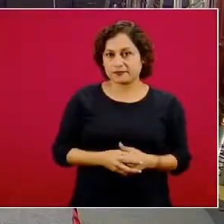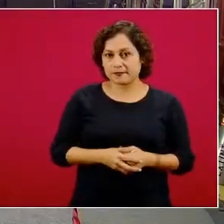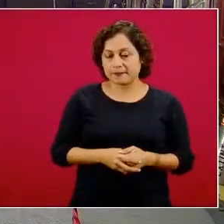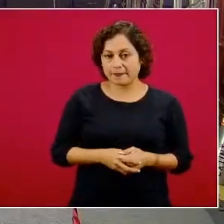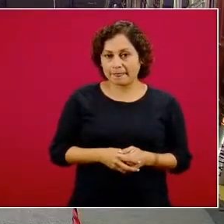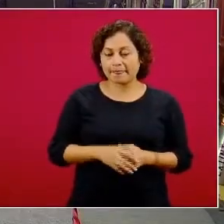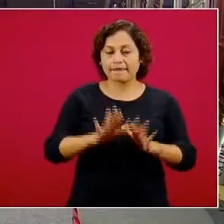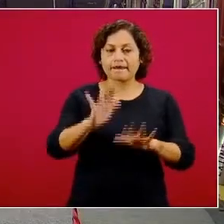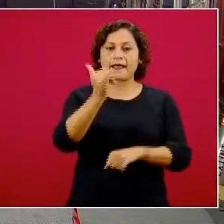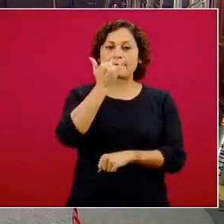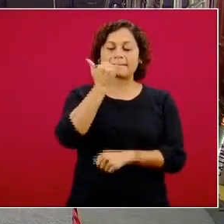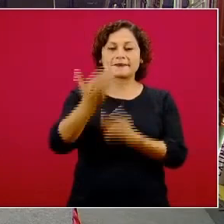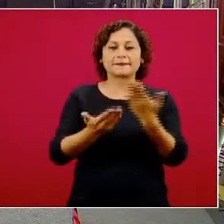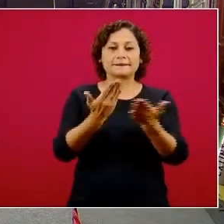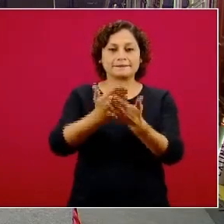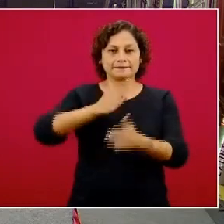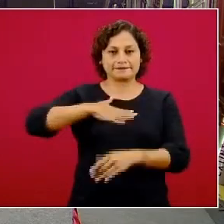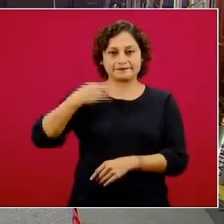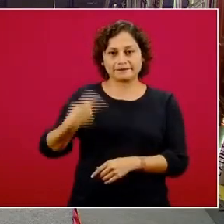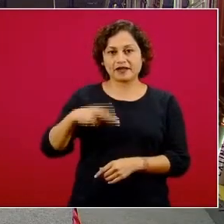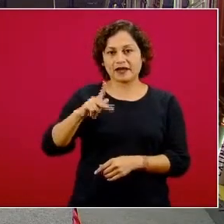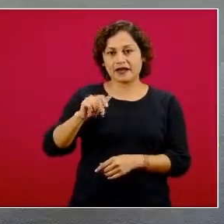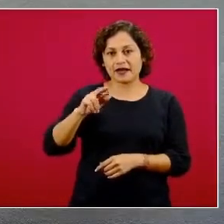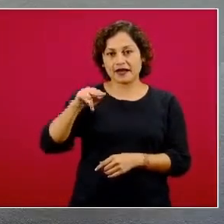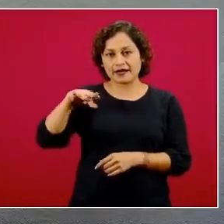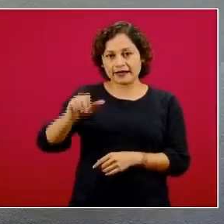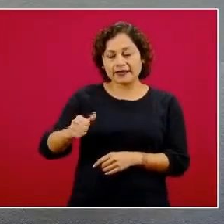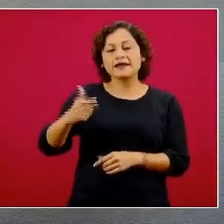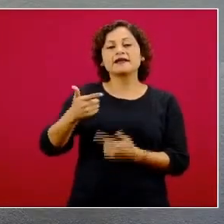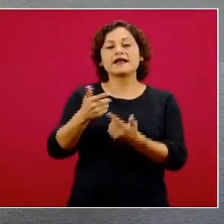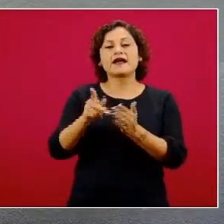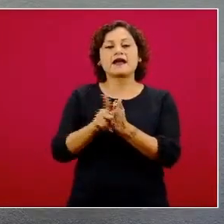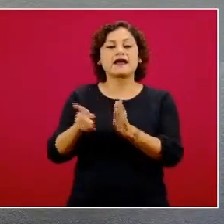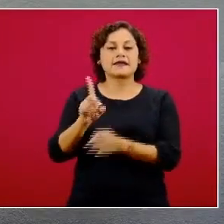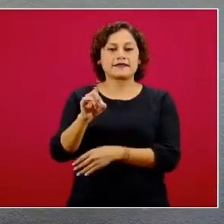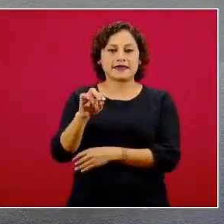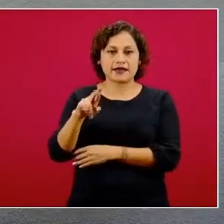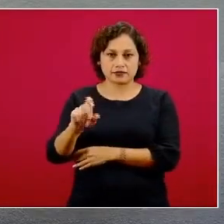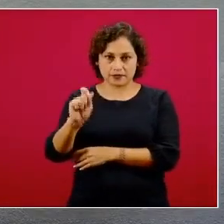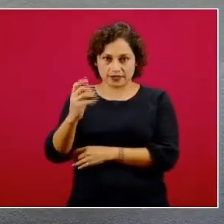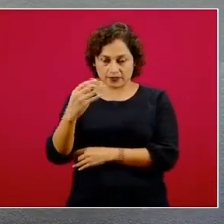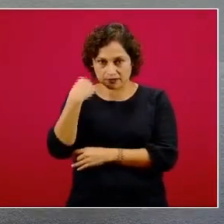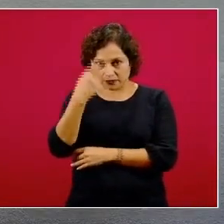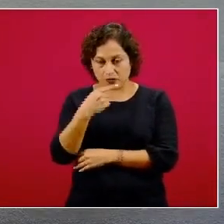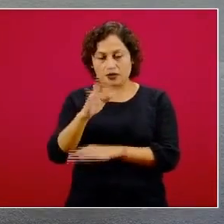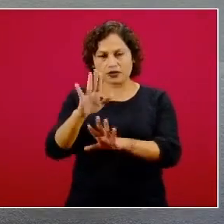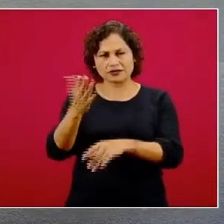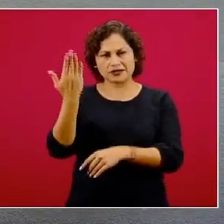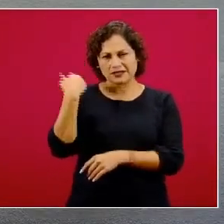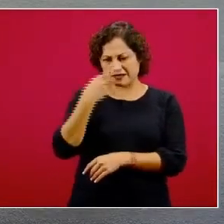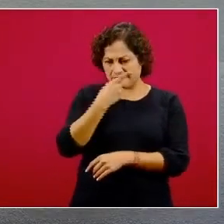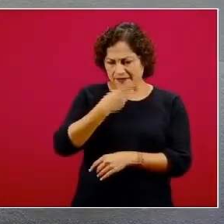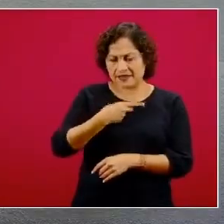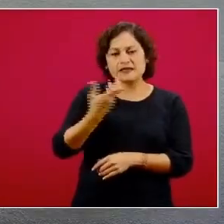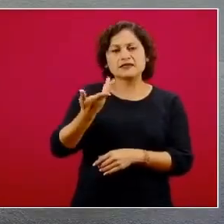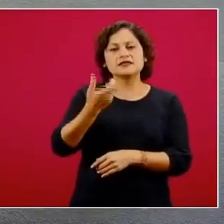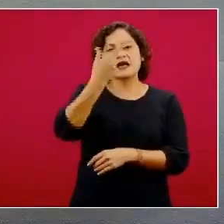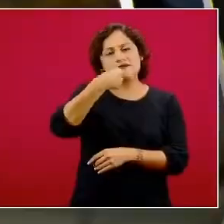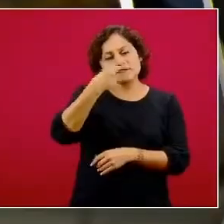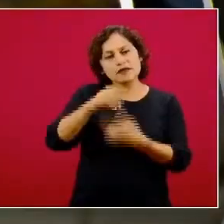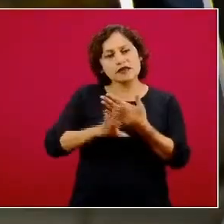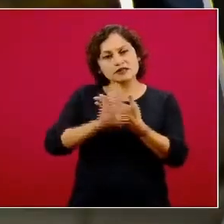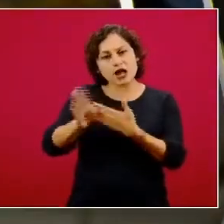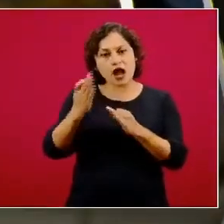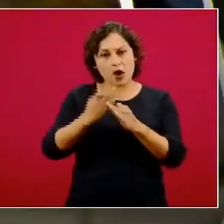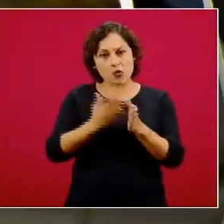olvidé presentarme, Karina Aguilar del diario 24 Horas. Ahorita que mencionaba usted la estrategia para evitar el tema de la influenza en esta época ya